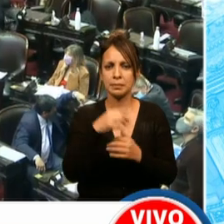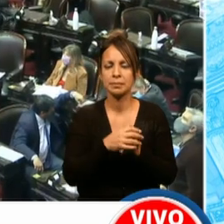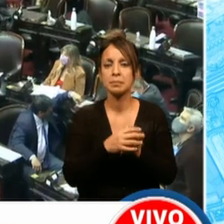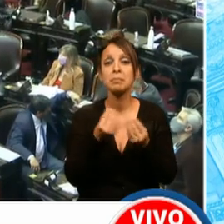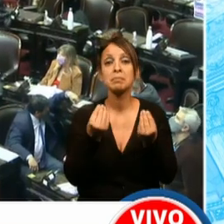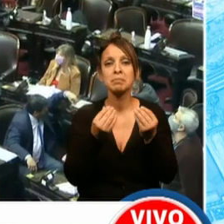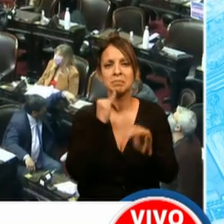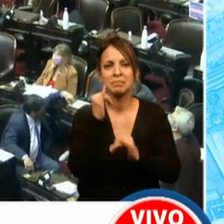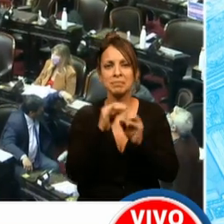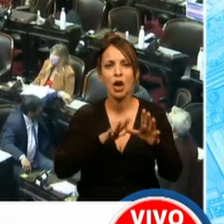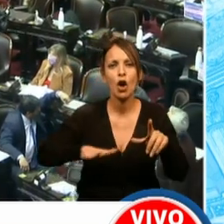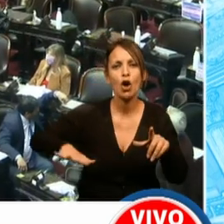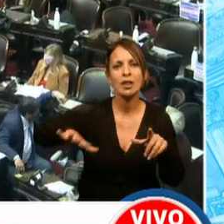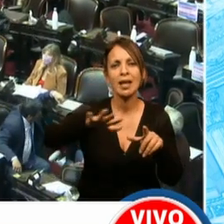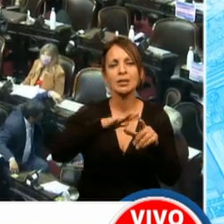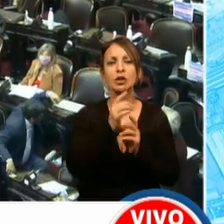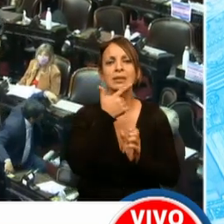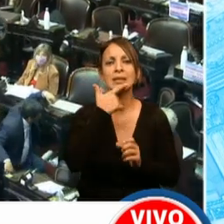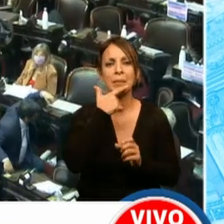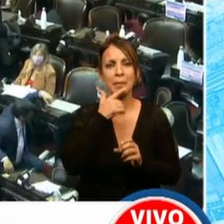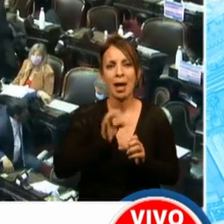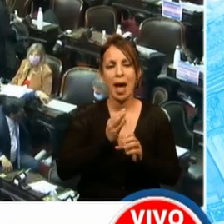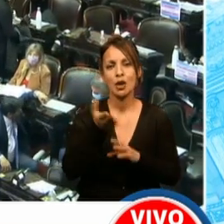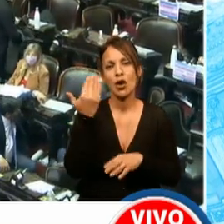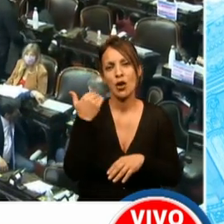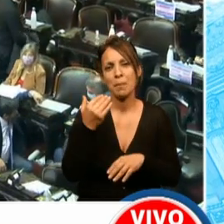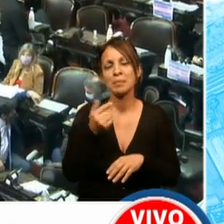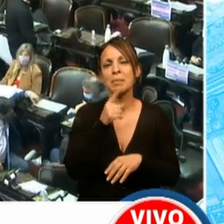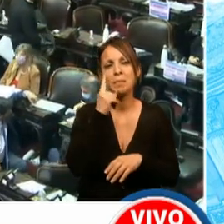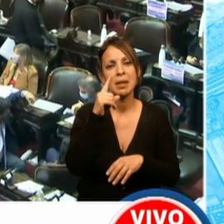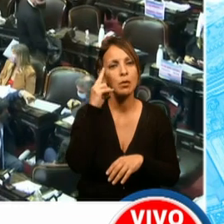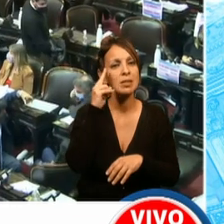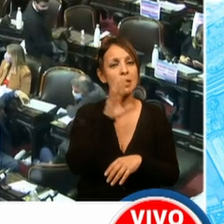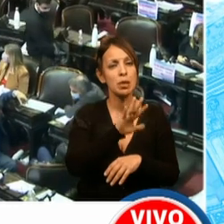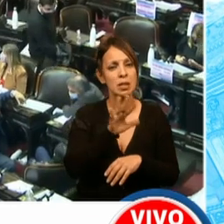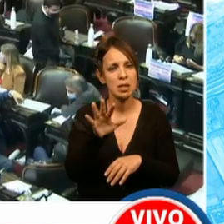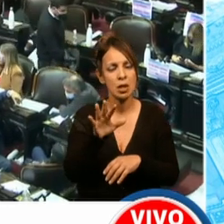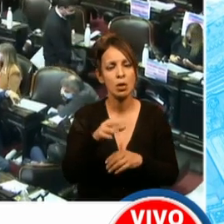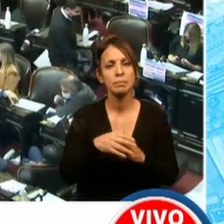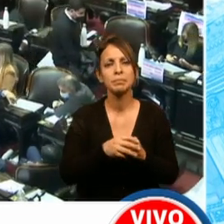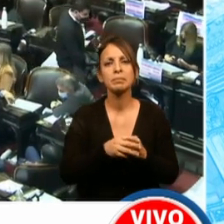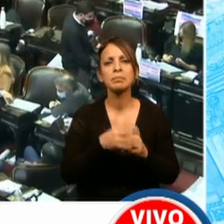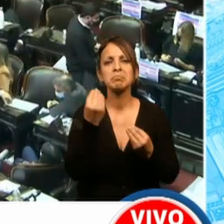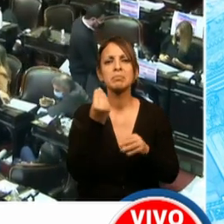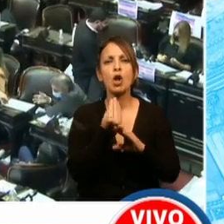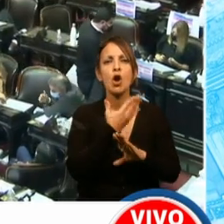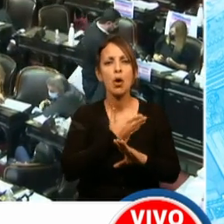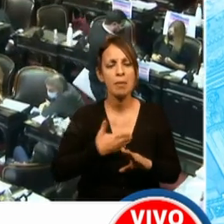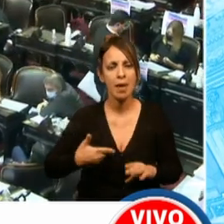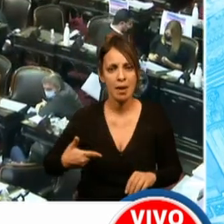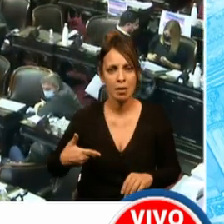en septiembre del año anterior en septiembre el 55 a bien se había entronizado un gobierno